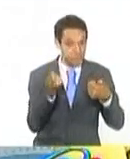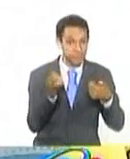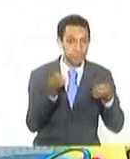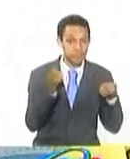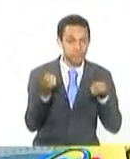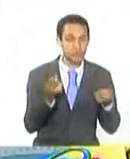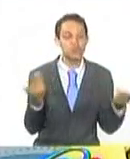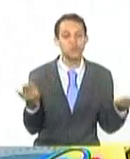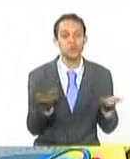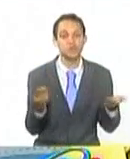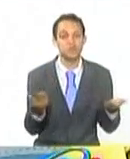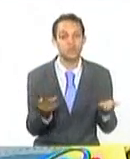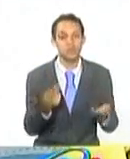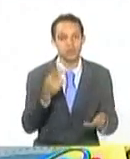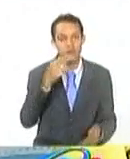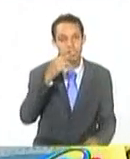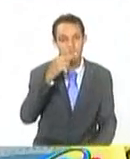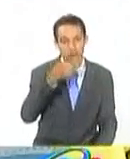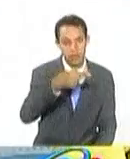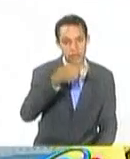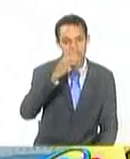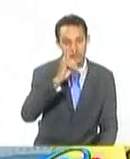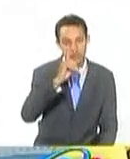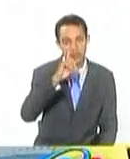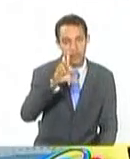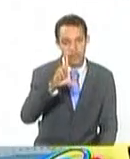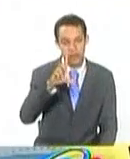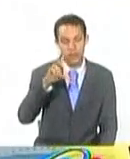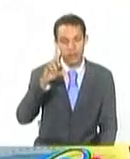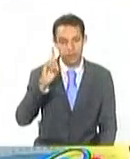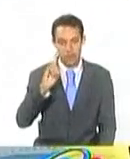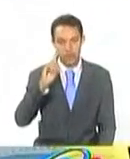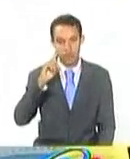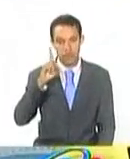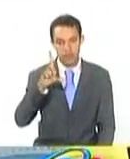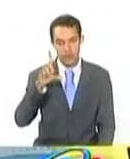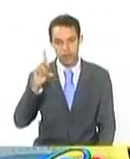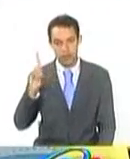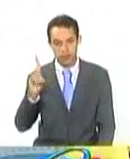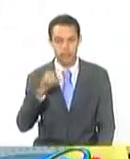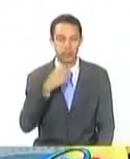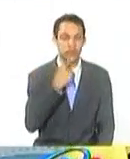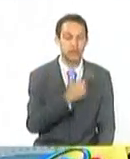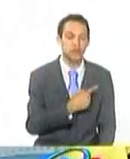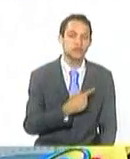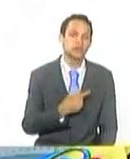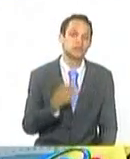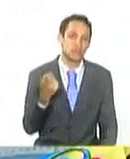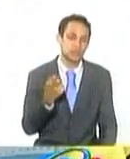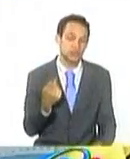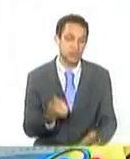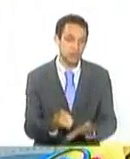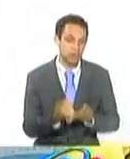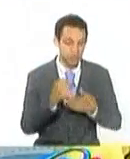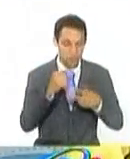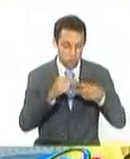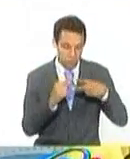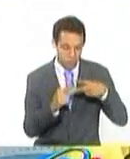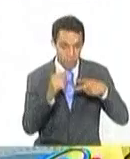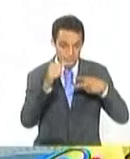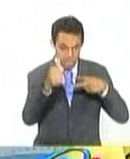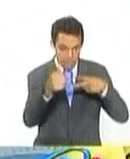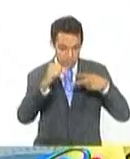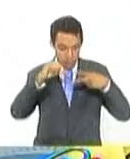que le digan el hdl y el bll Es decir para yo saber el de alta y el de baja densidad ahora los